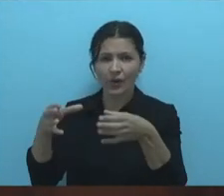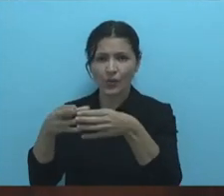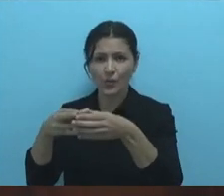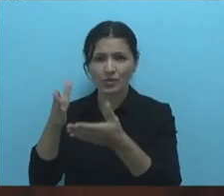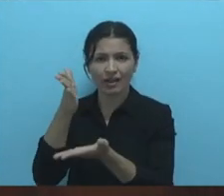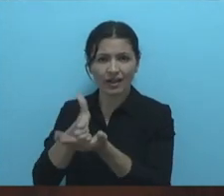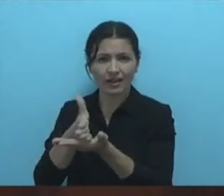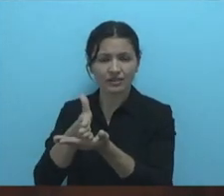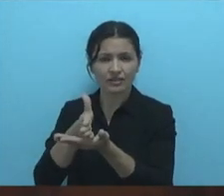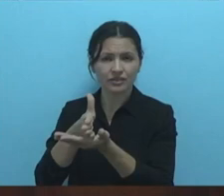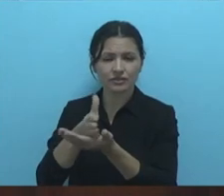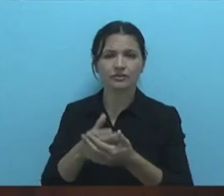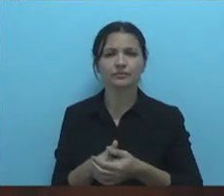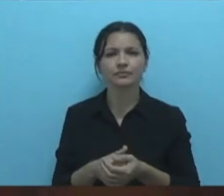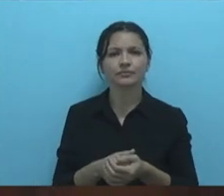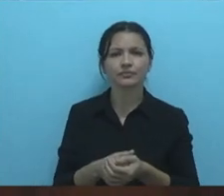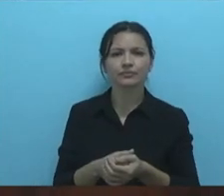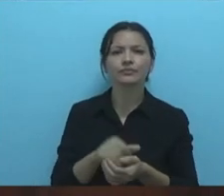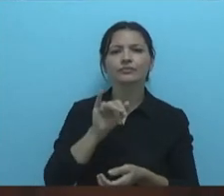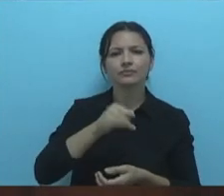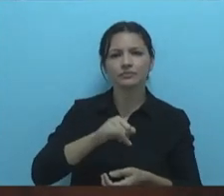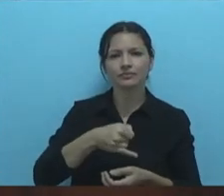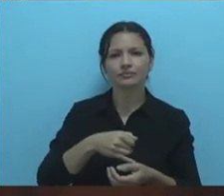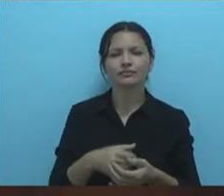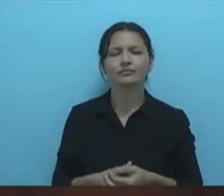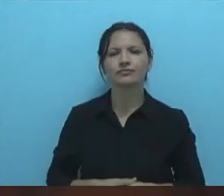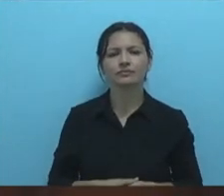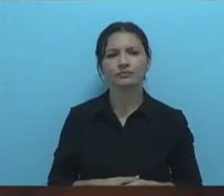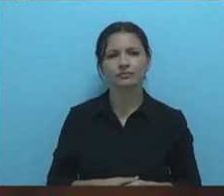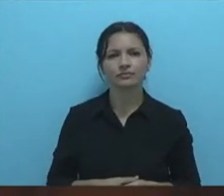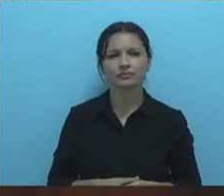proyecto mencionado a votación resulta aprobado